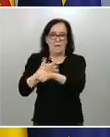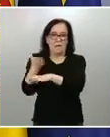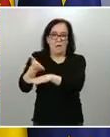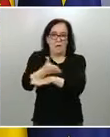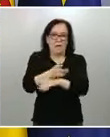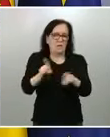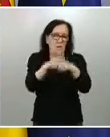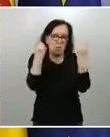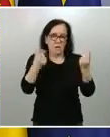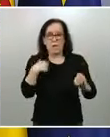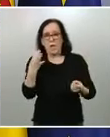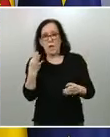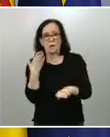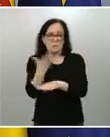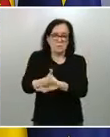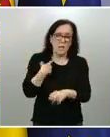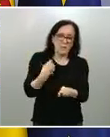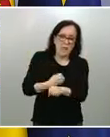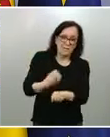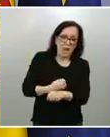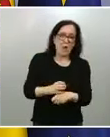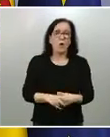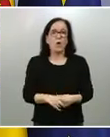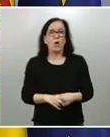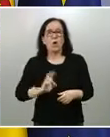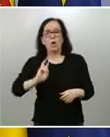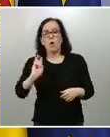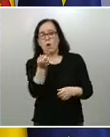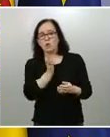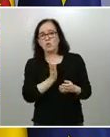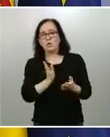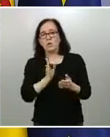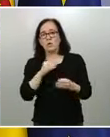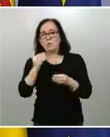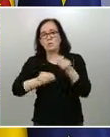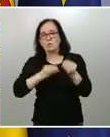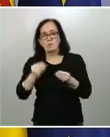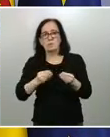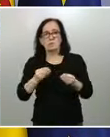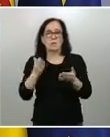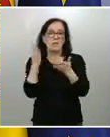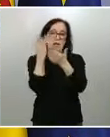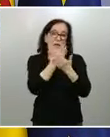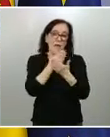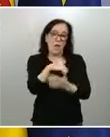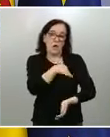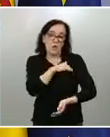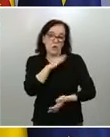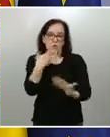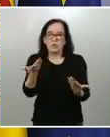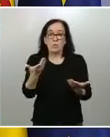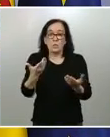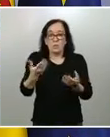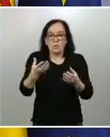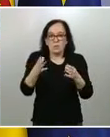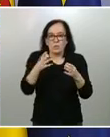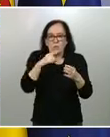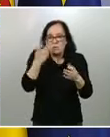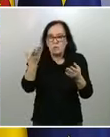tendrá que ir al trabajo pues todos tendrán que ir a hacer los estudios tiene la actividad que tengan